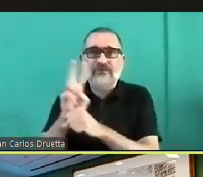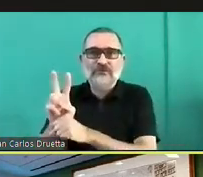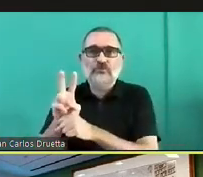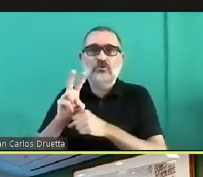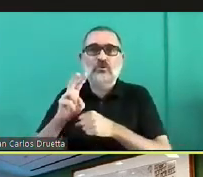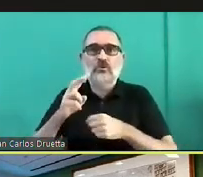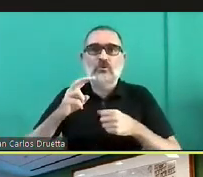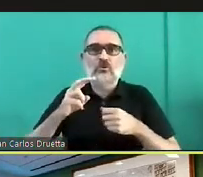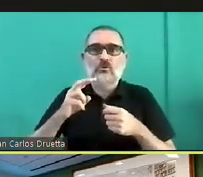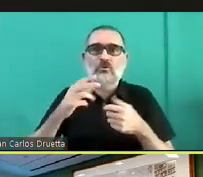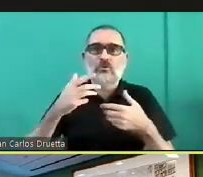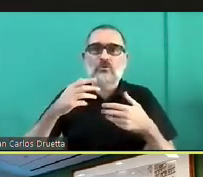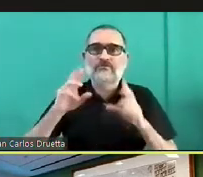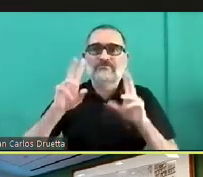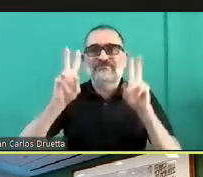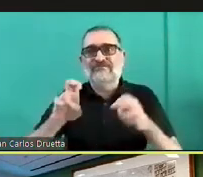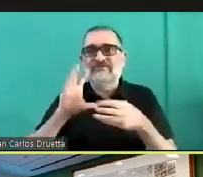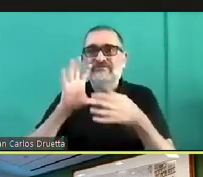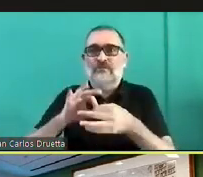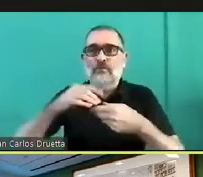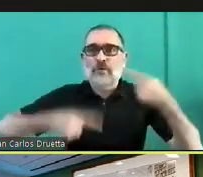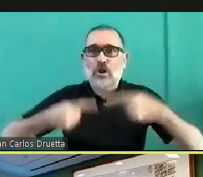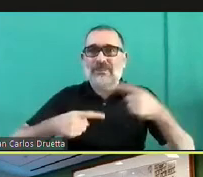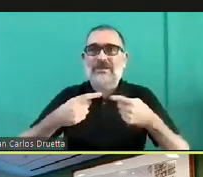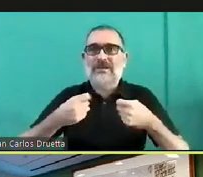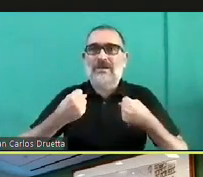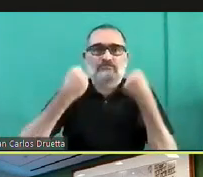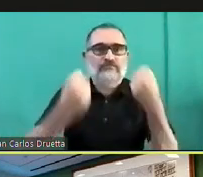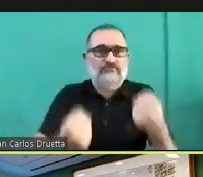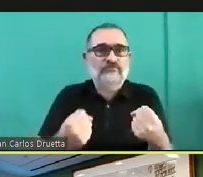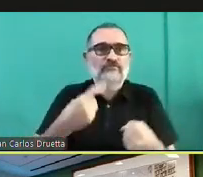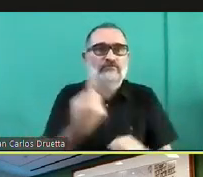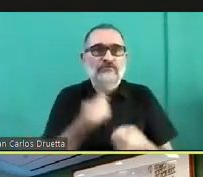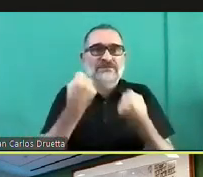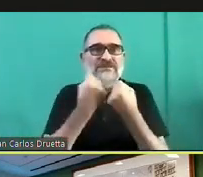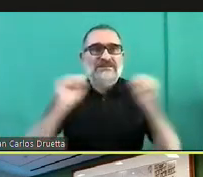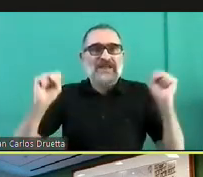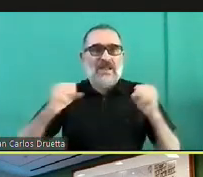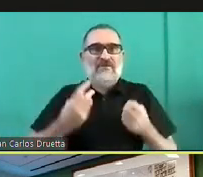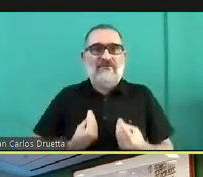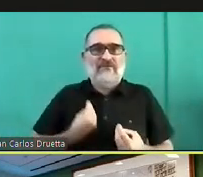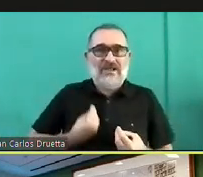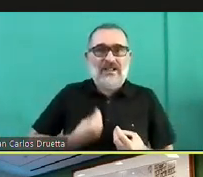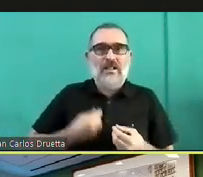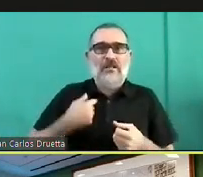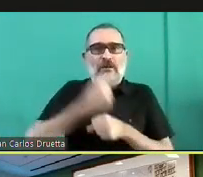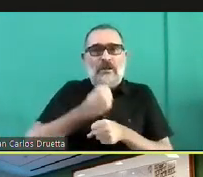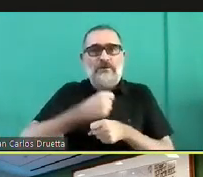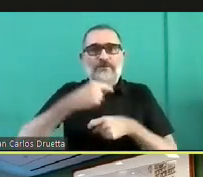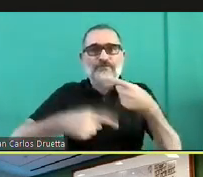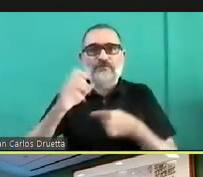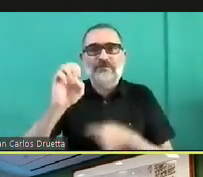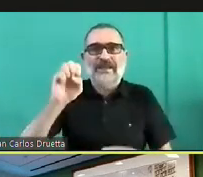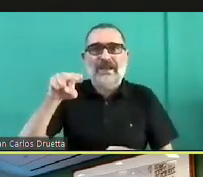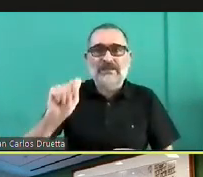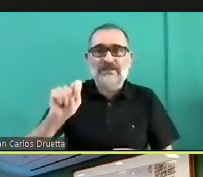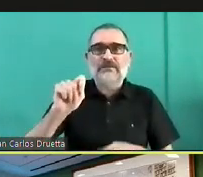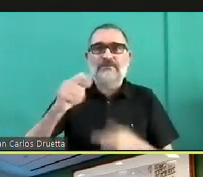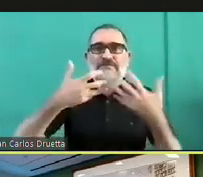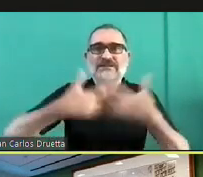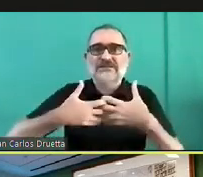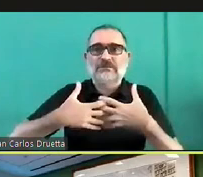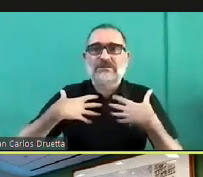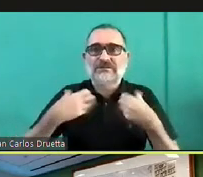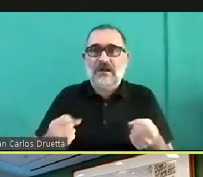aquí hay un pequeño ejemplo de las muchas organizaciones en que colaboramos nosotros para trabajar